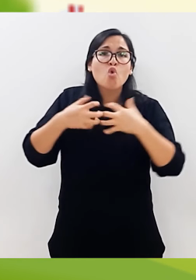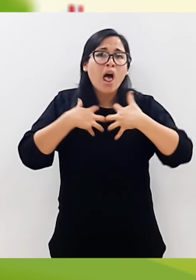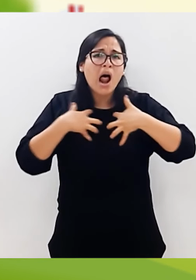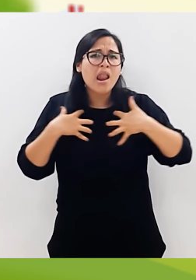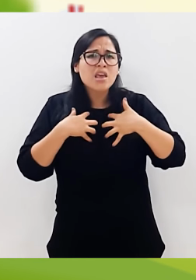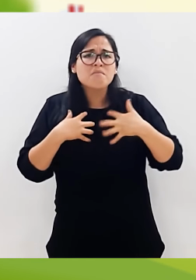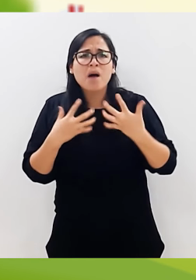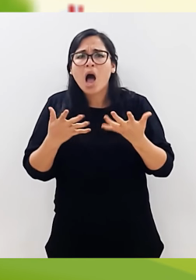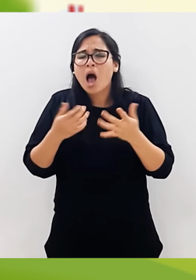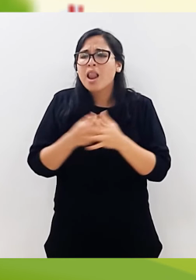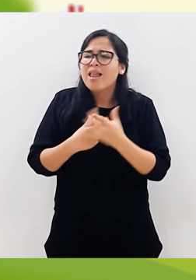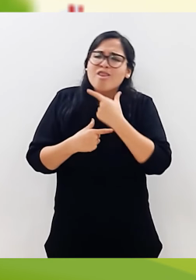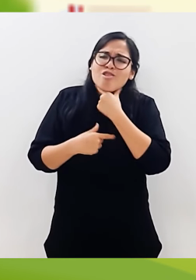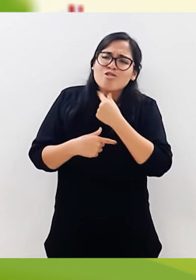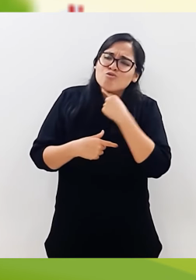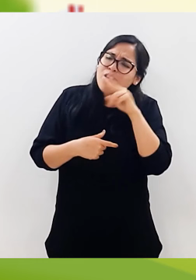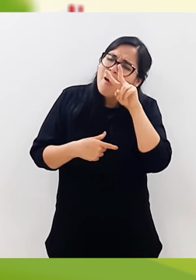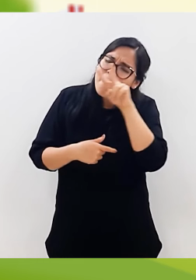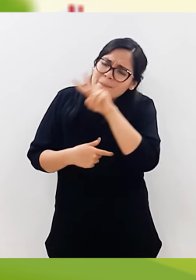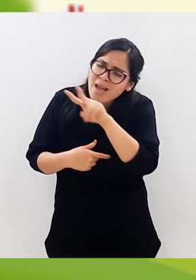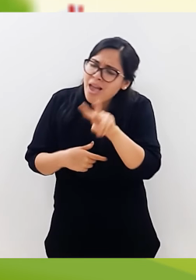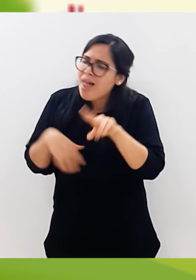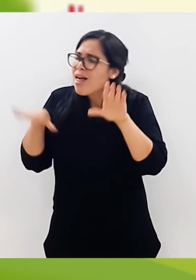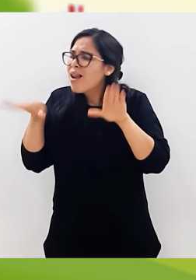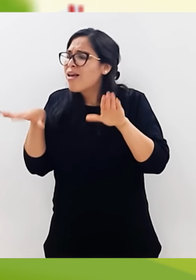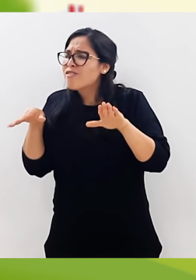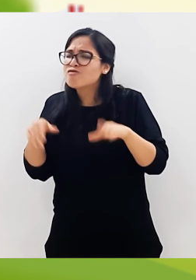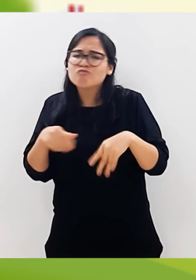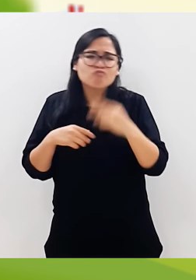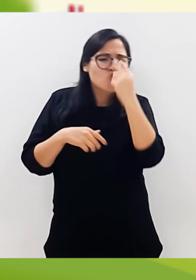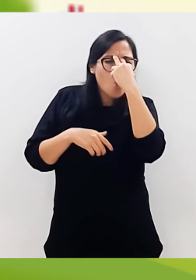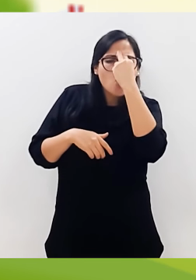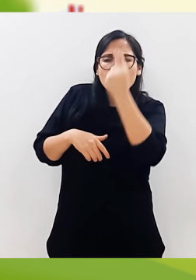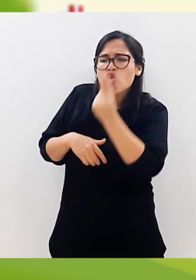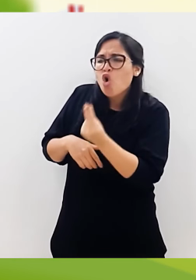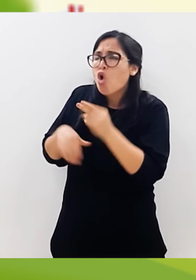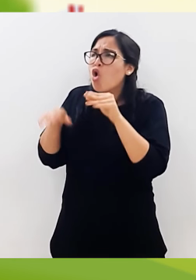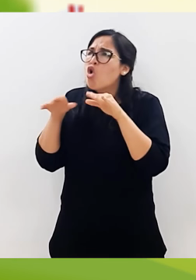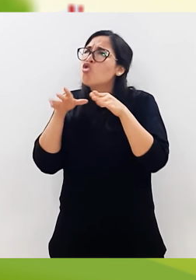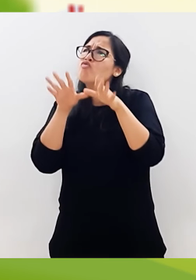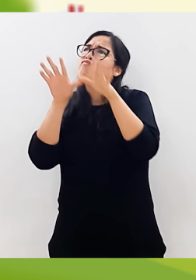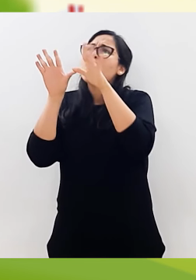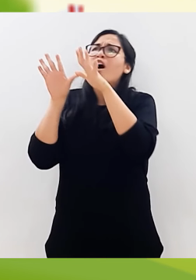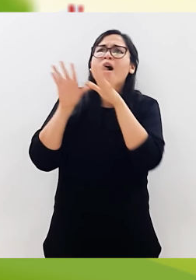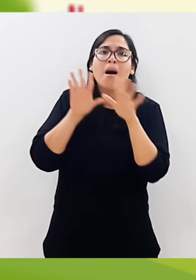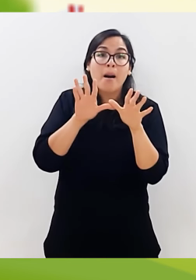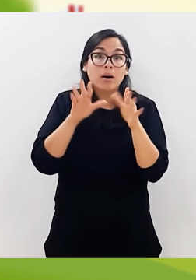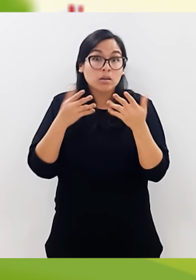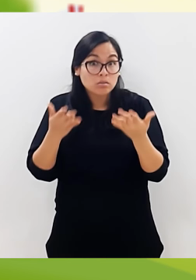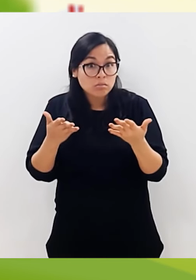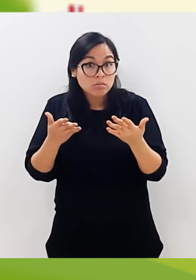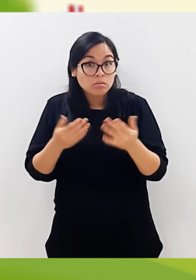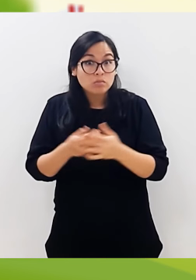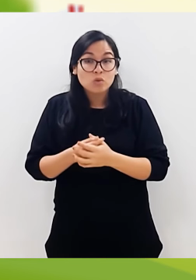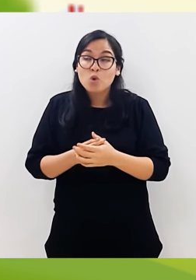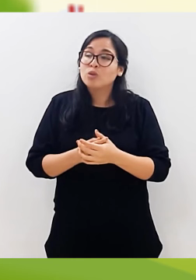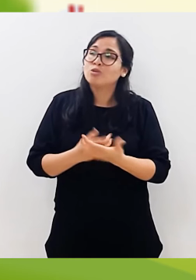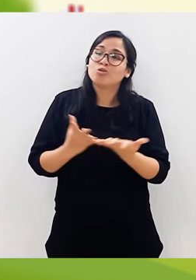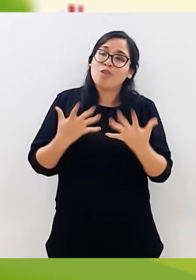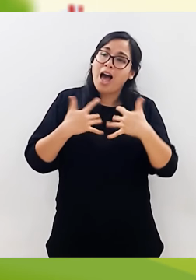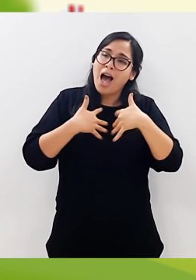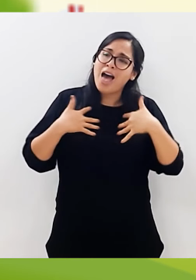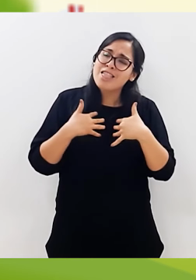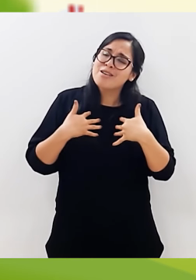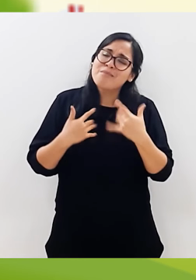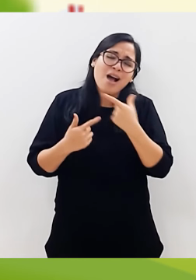ama ver las gallinas, a los loros, a las mariposas. Ellos son